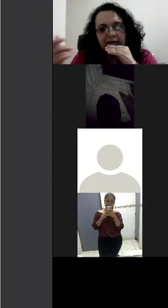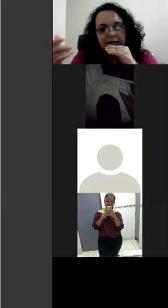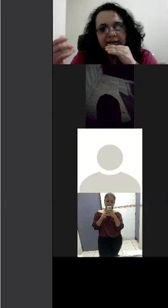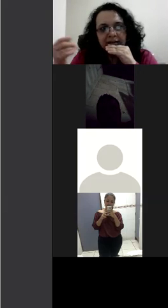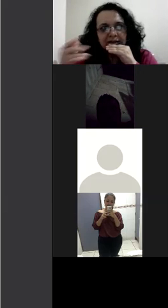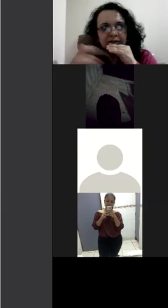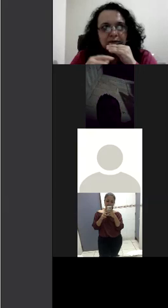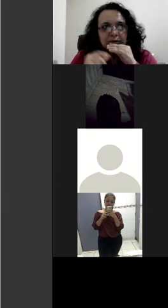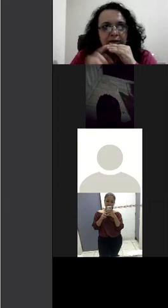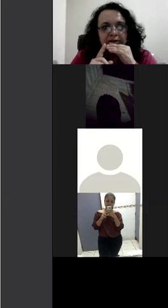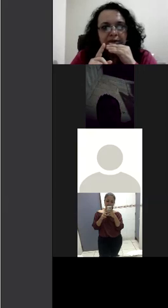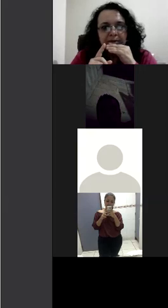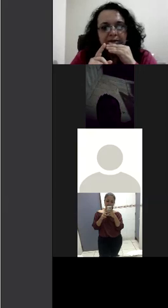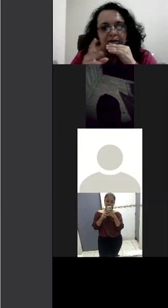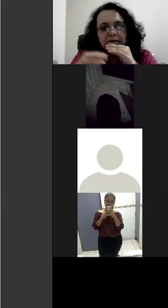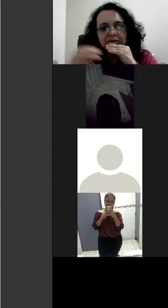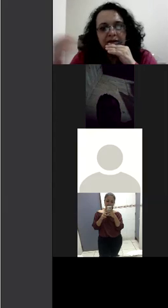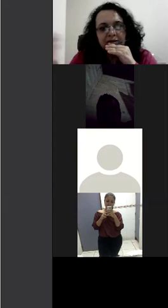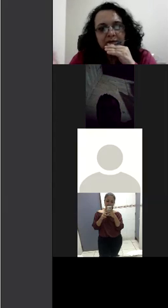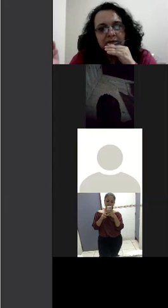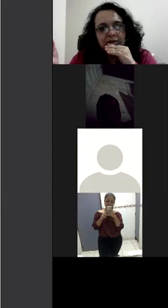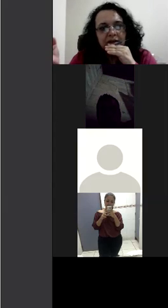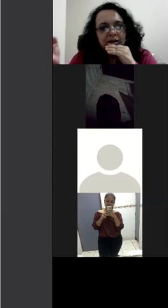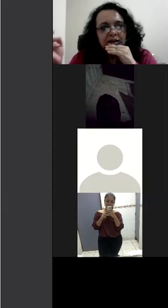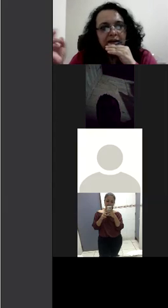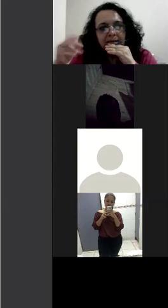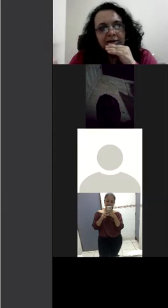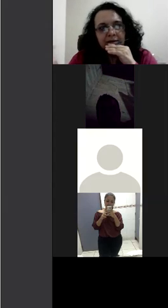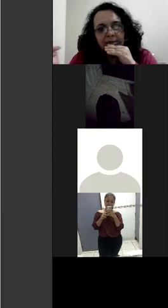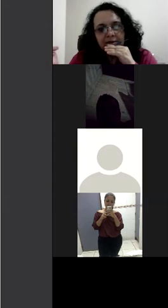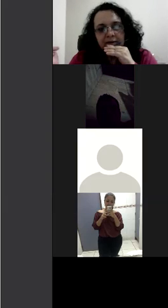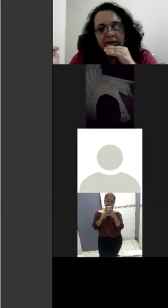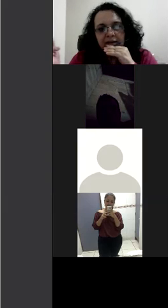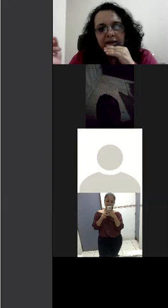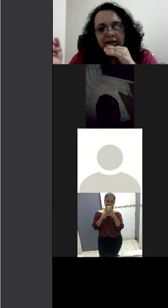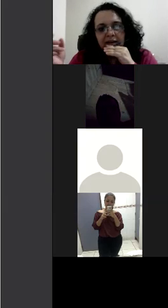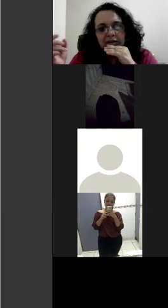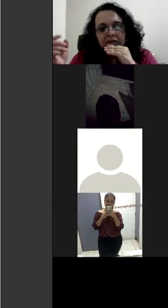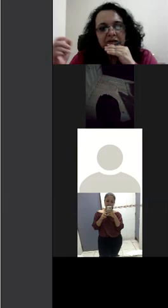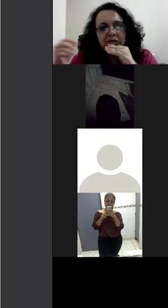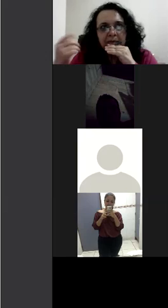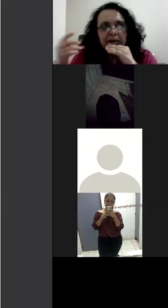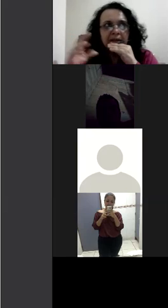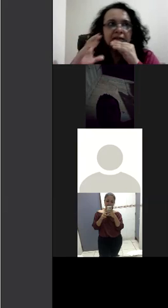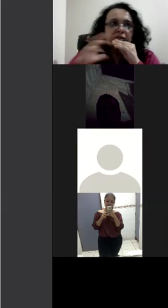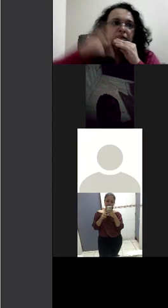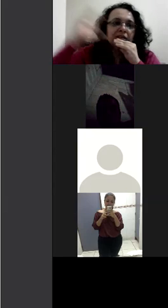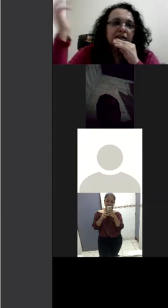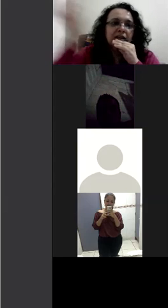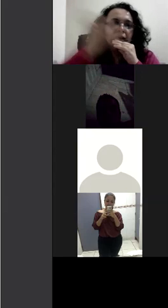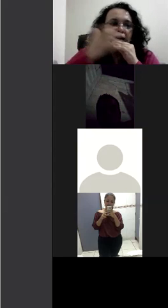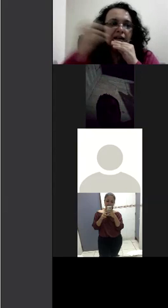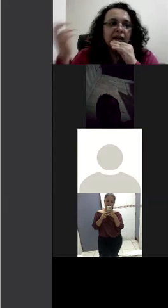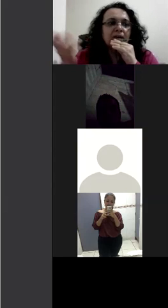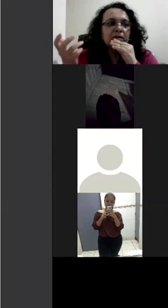saber si es you una sola persona o si es you? Más de una persona. Entonces, normalmente eso se